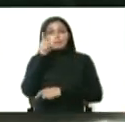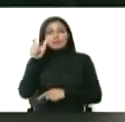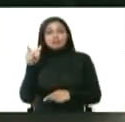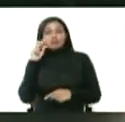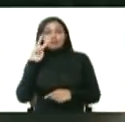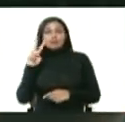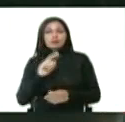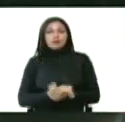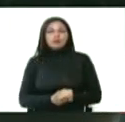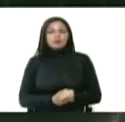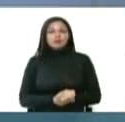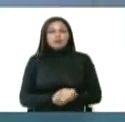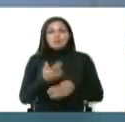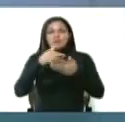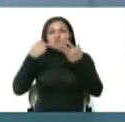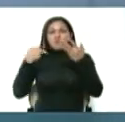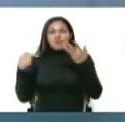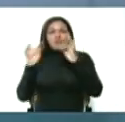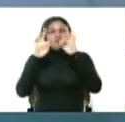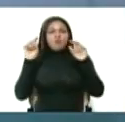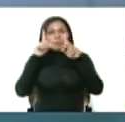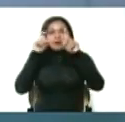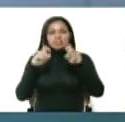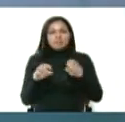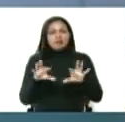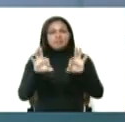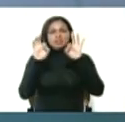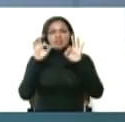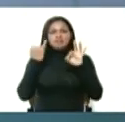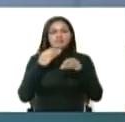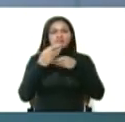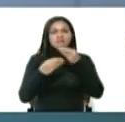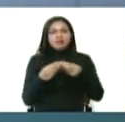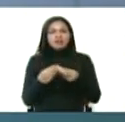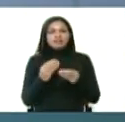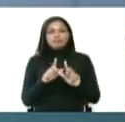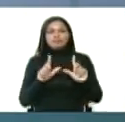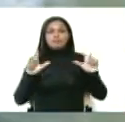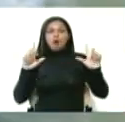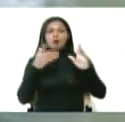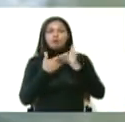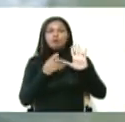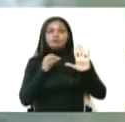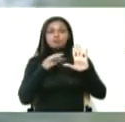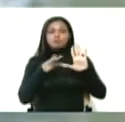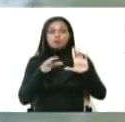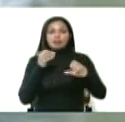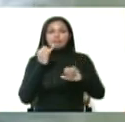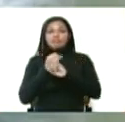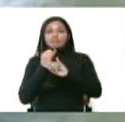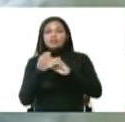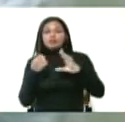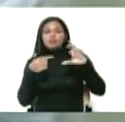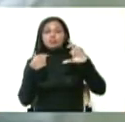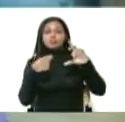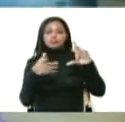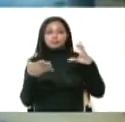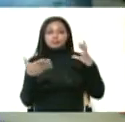Tenemos tomografía, rayos X, mamografía, digitales, densitometría ósea,